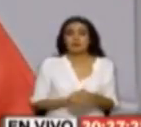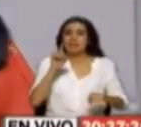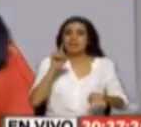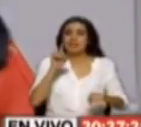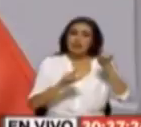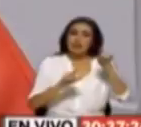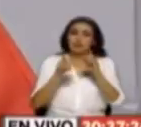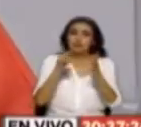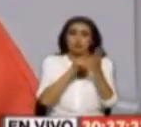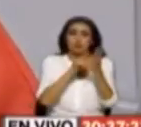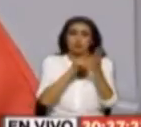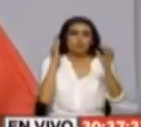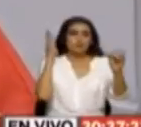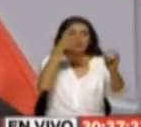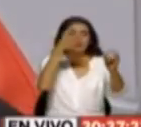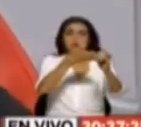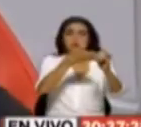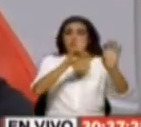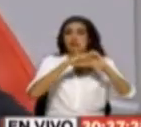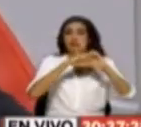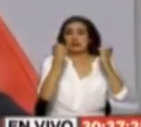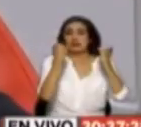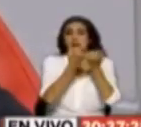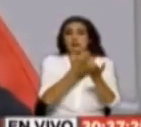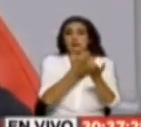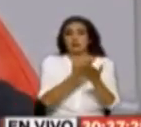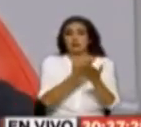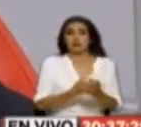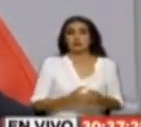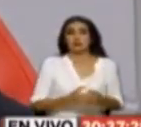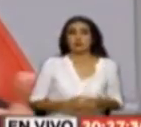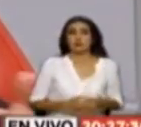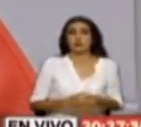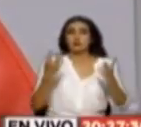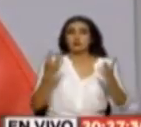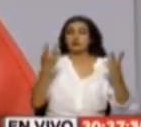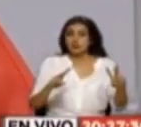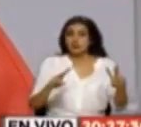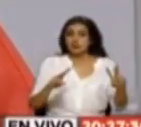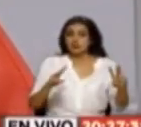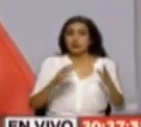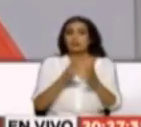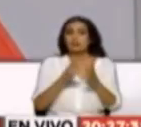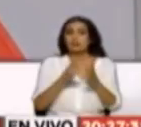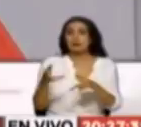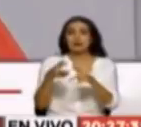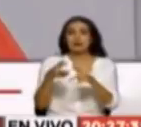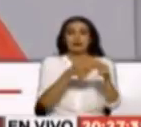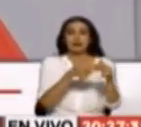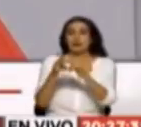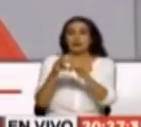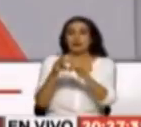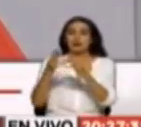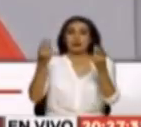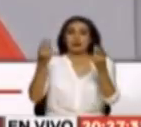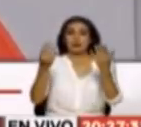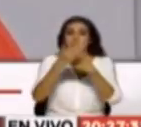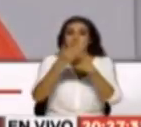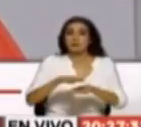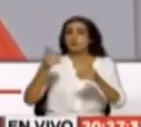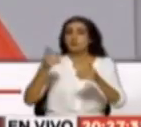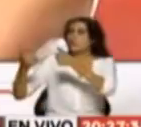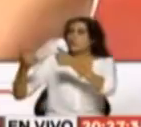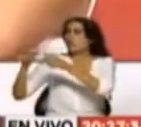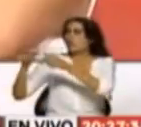programas que llegan directamente al sector de la economía popular y solidaria. Y por supuesto que el acceso a crédito es otro complemento fundamental. Pero con